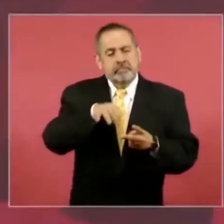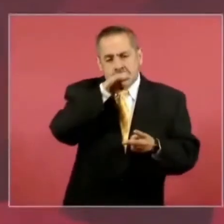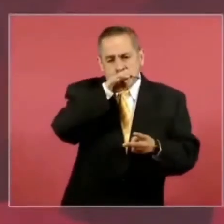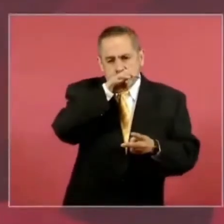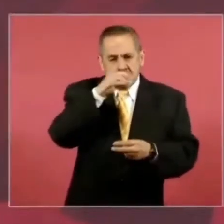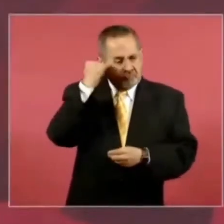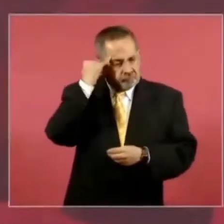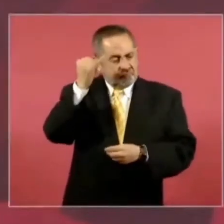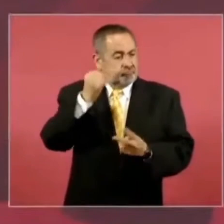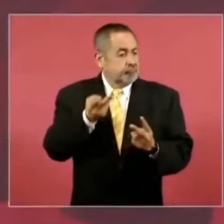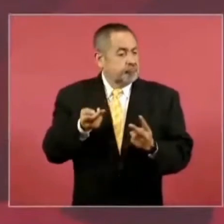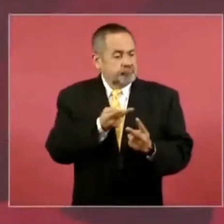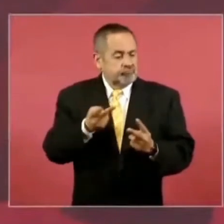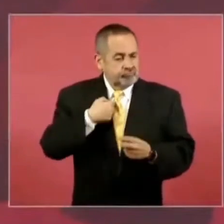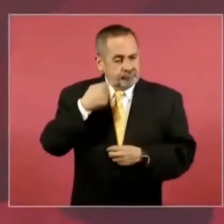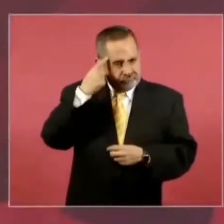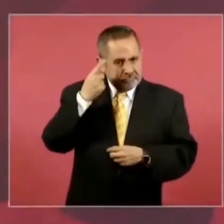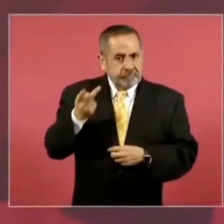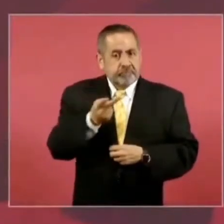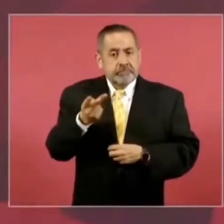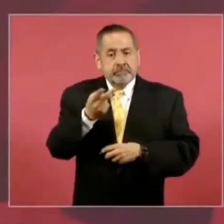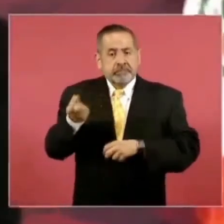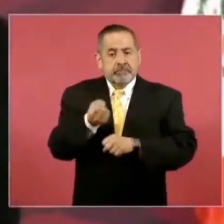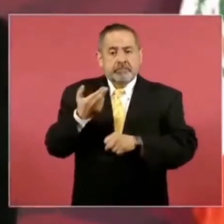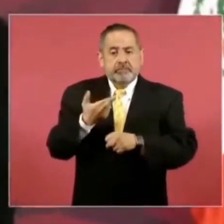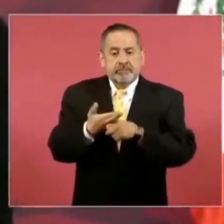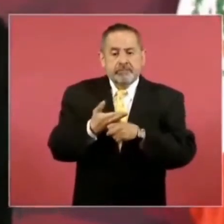tuvieron los dos como secretario de Hacienda